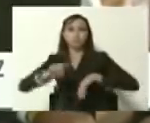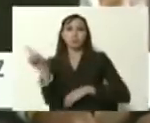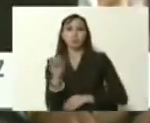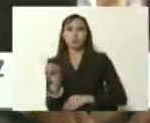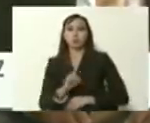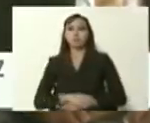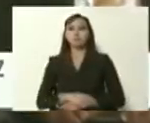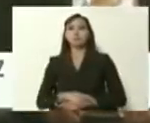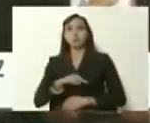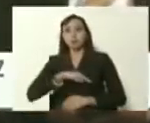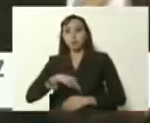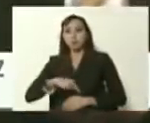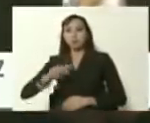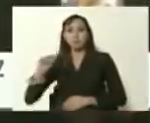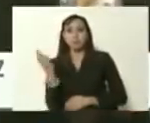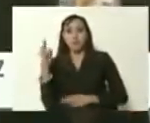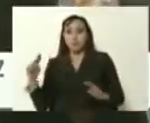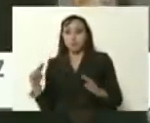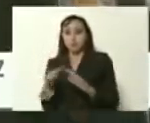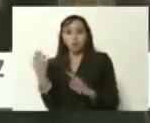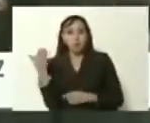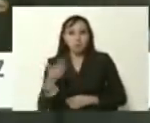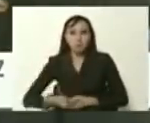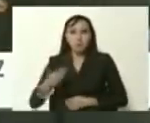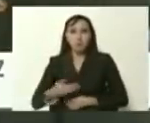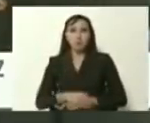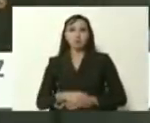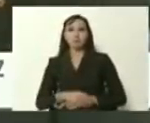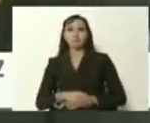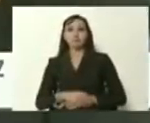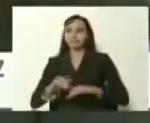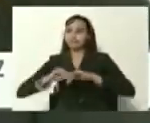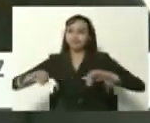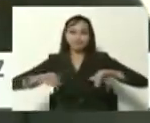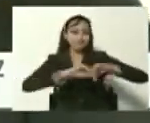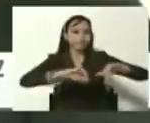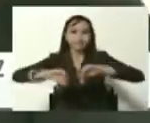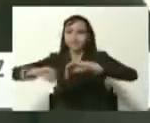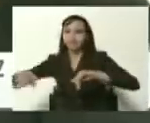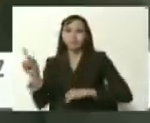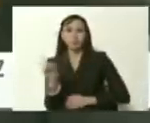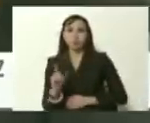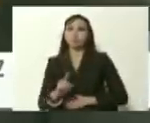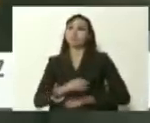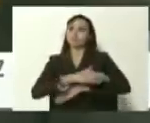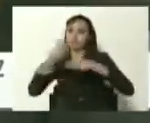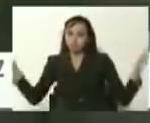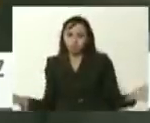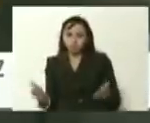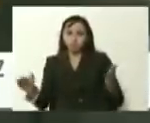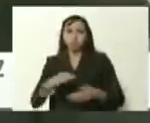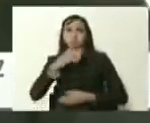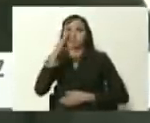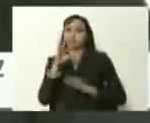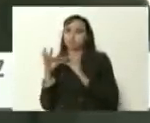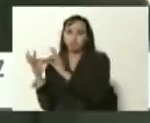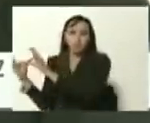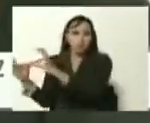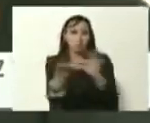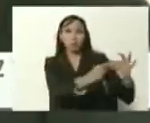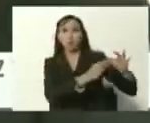hoy, este primer encuentro, que no esté partidizado, sino que nos elevemos espiritualmente. Y es lo que hemos hecho